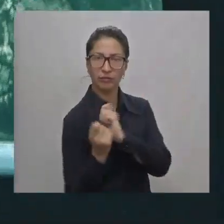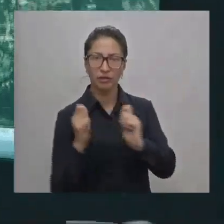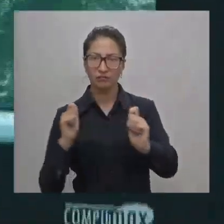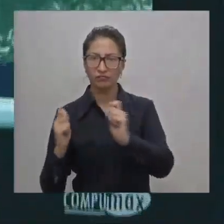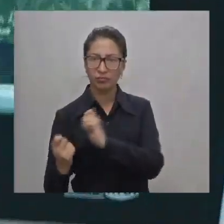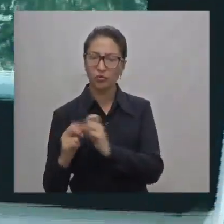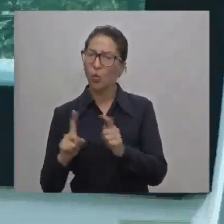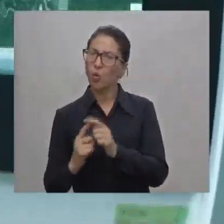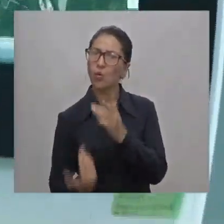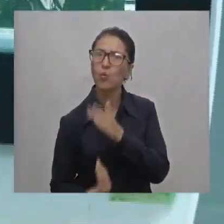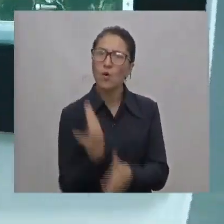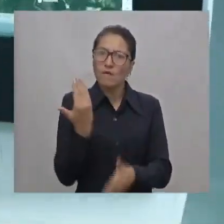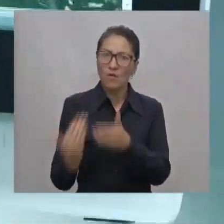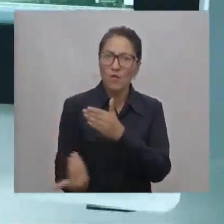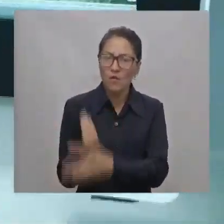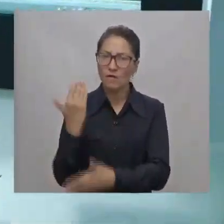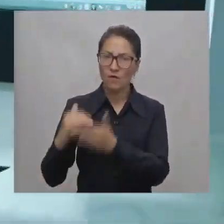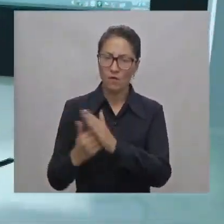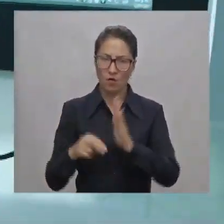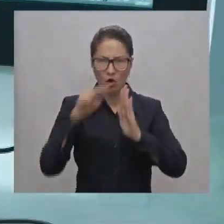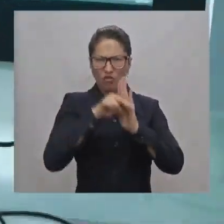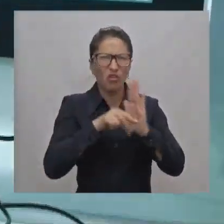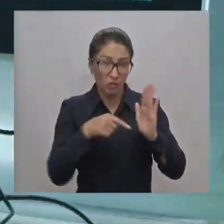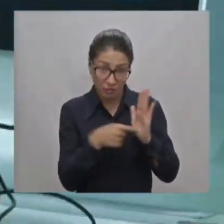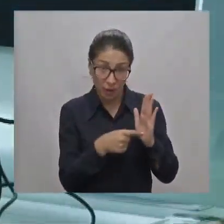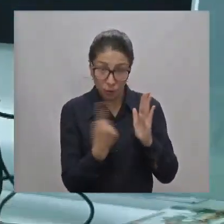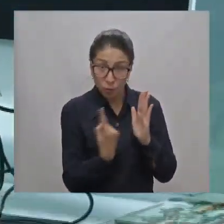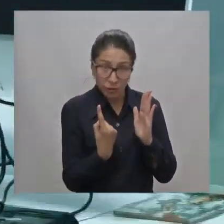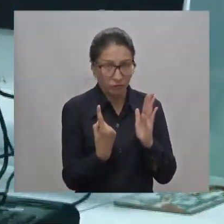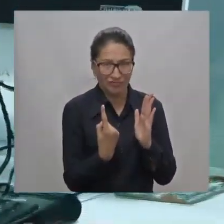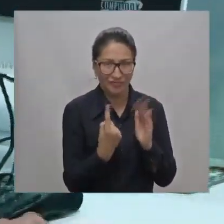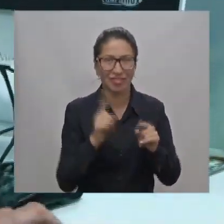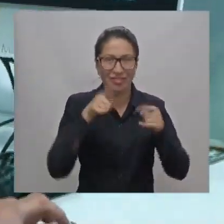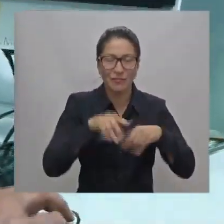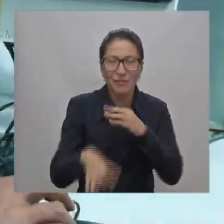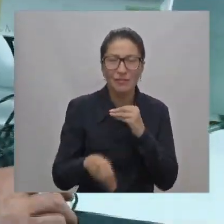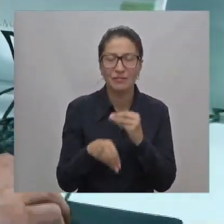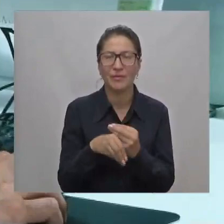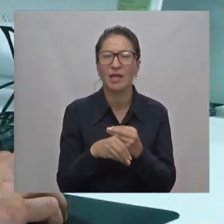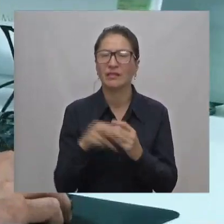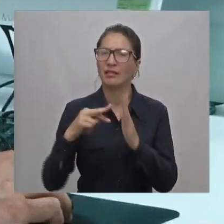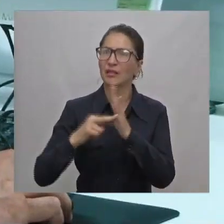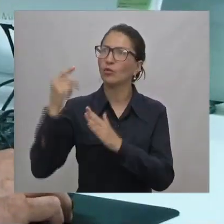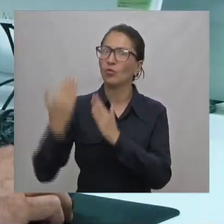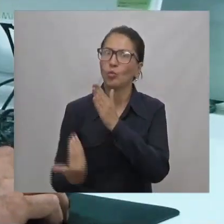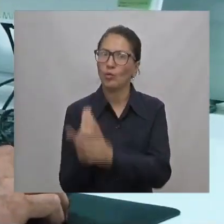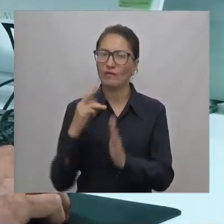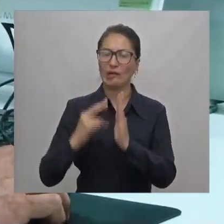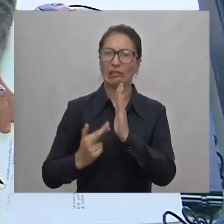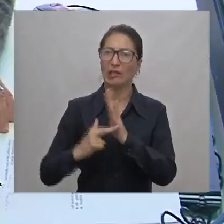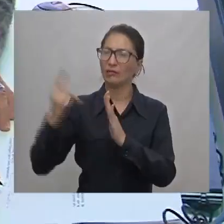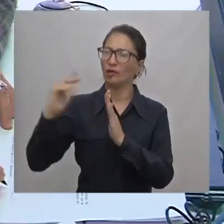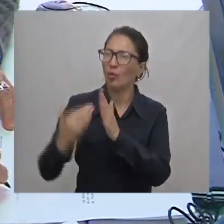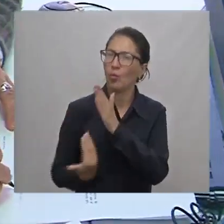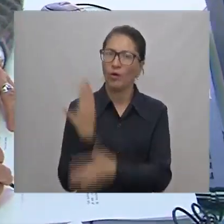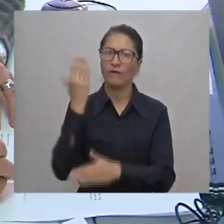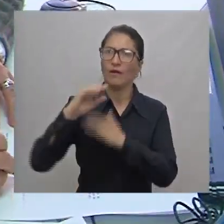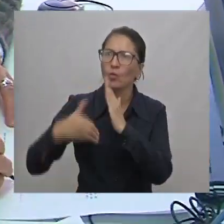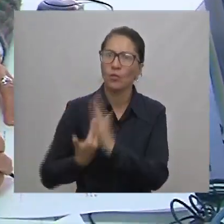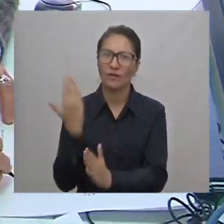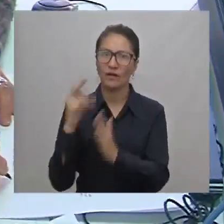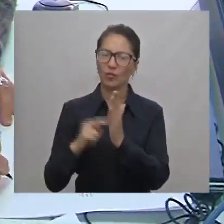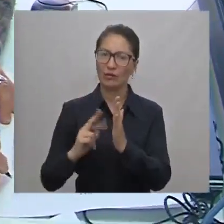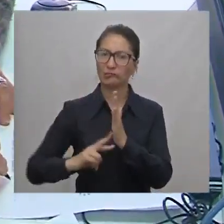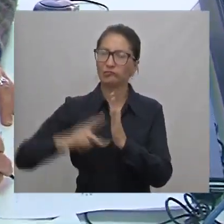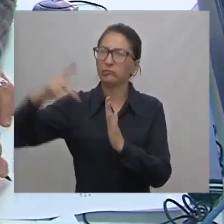Contraloría se actualiza permanentemente. No solo acogiendo las normas, sino que acogiendo también la tecnología. Esta es una muestra